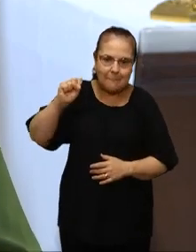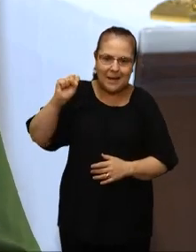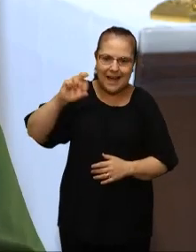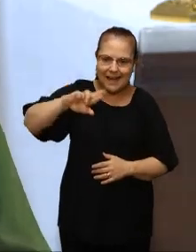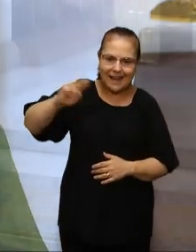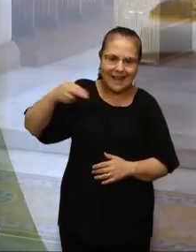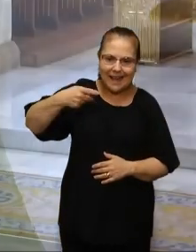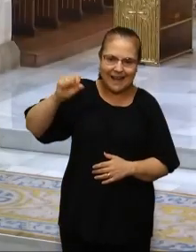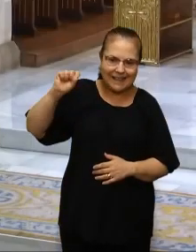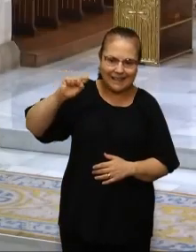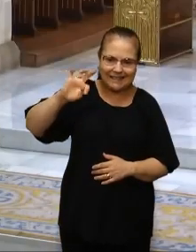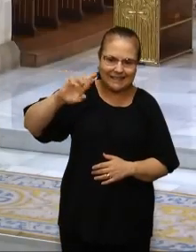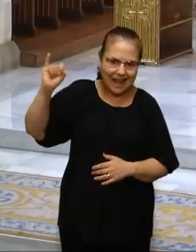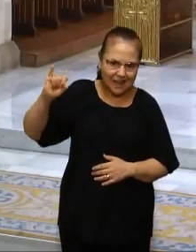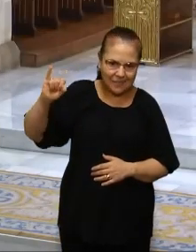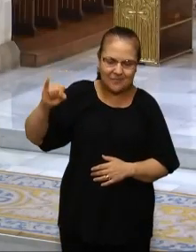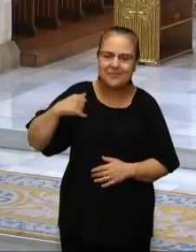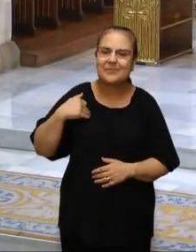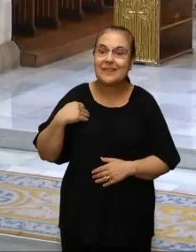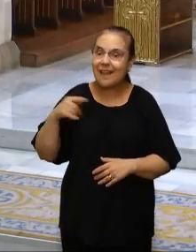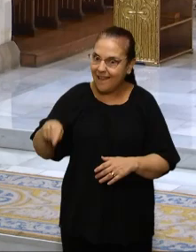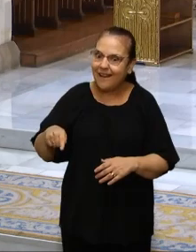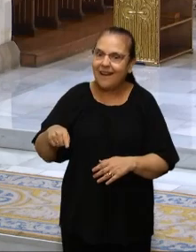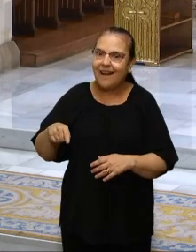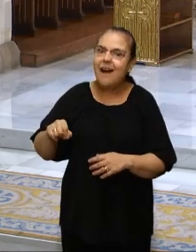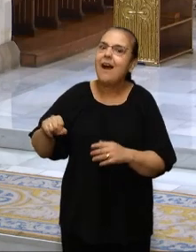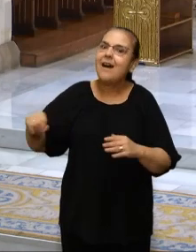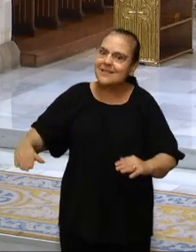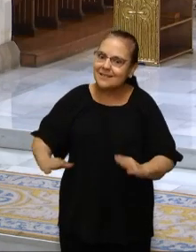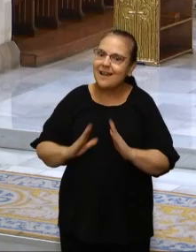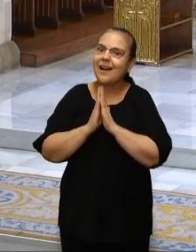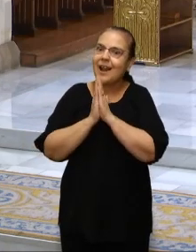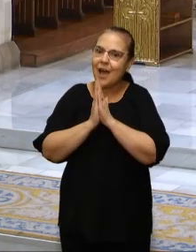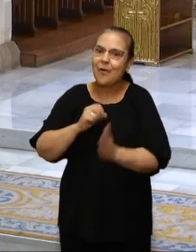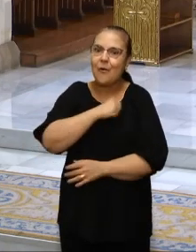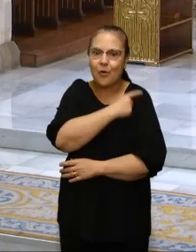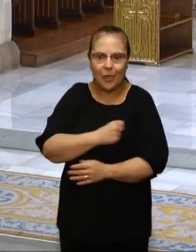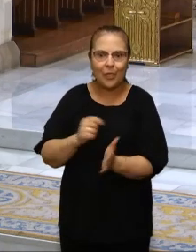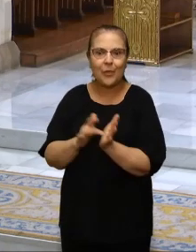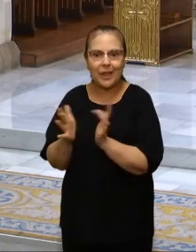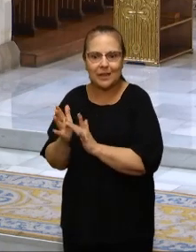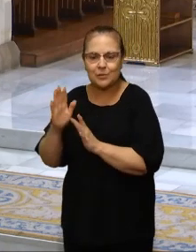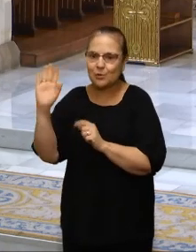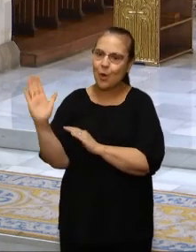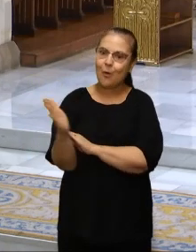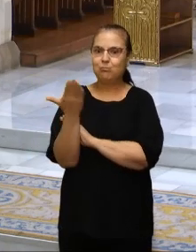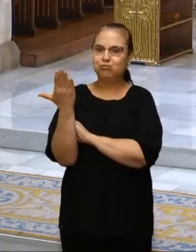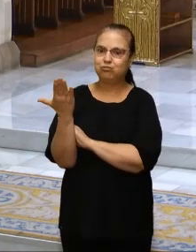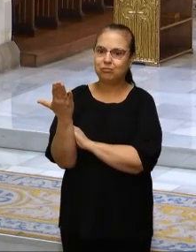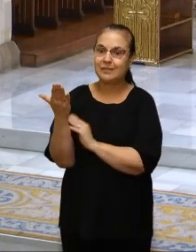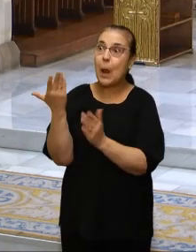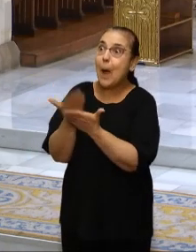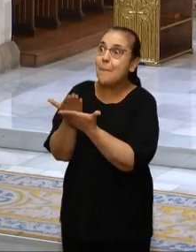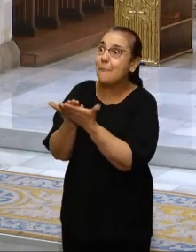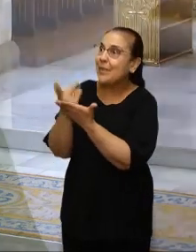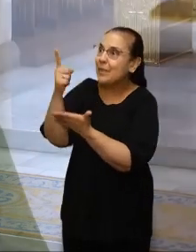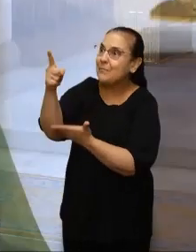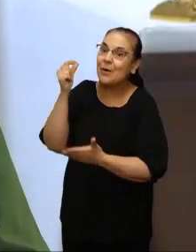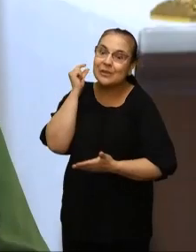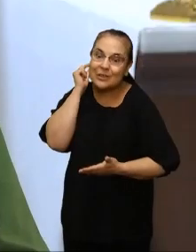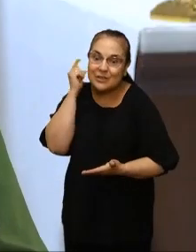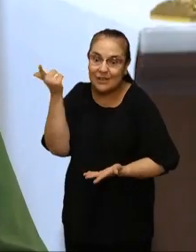ella, que es la gran devota del Sagrado Corazón, la que se le apareció el Sagrado Corazón de Jesús, le pedimos a ella que el Corazón de